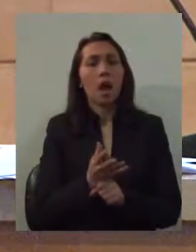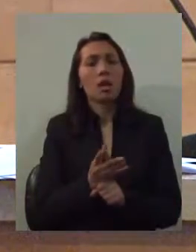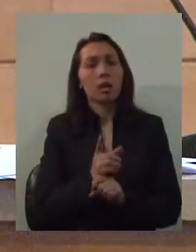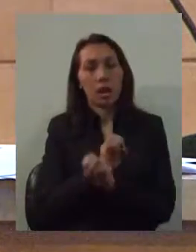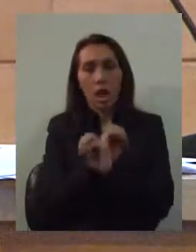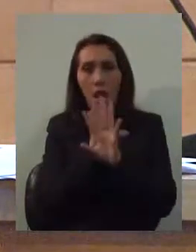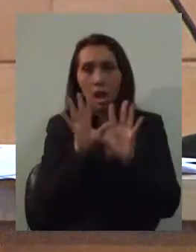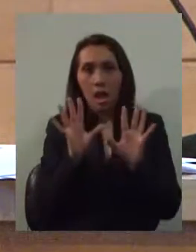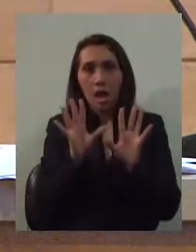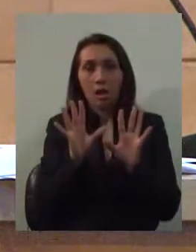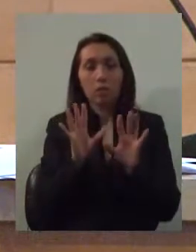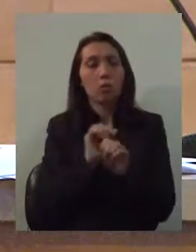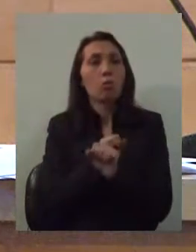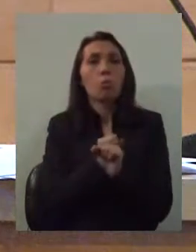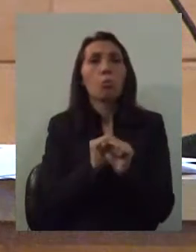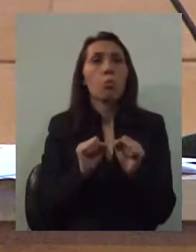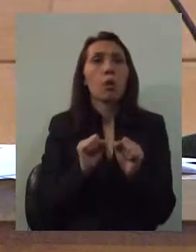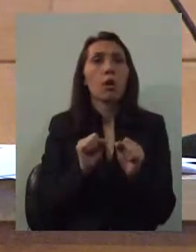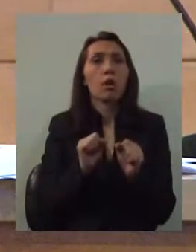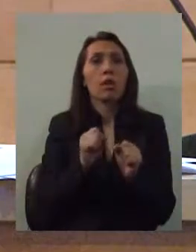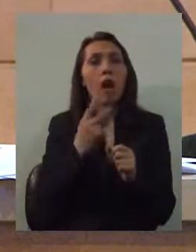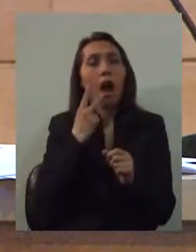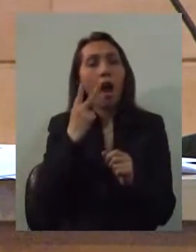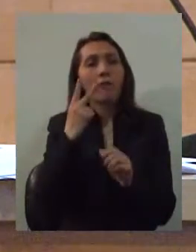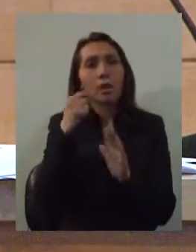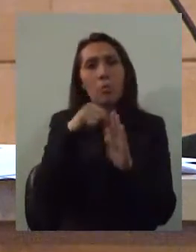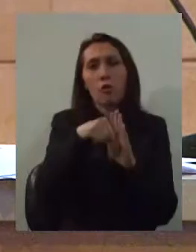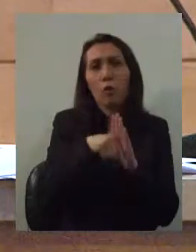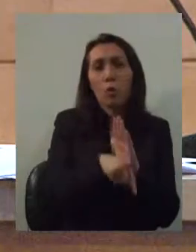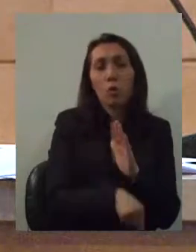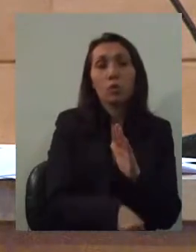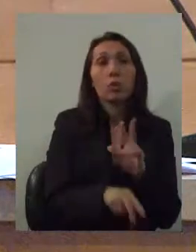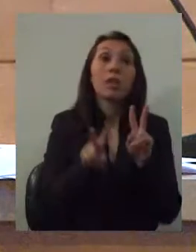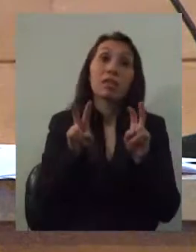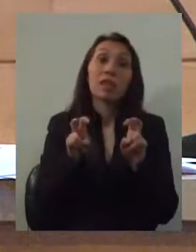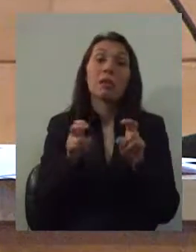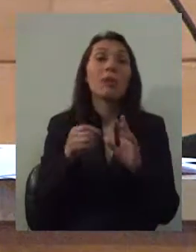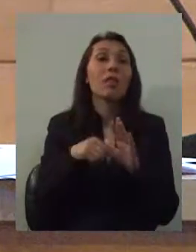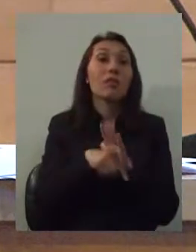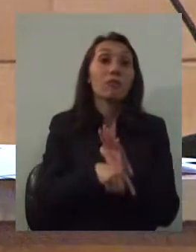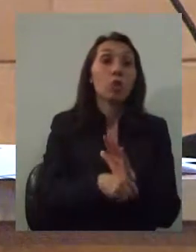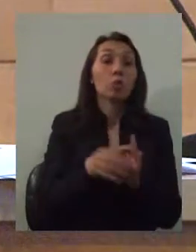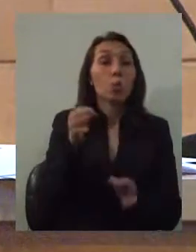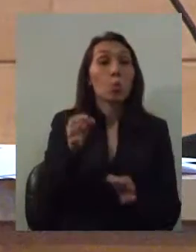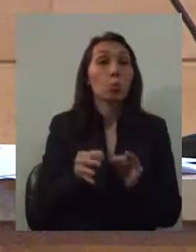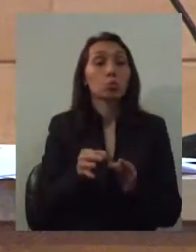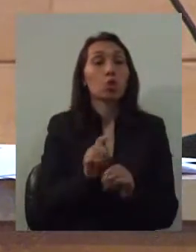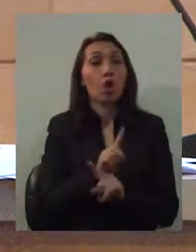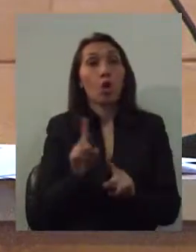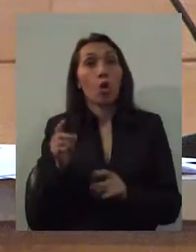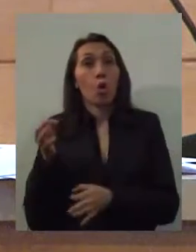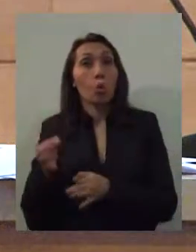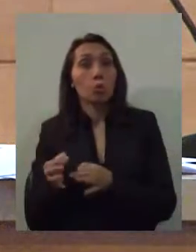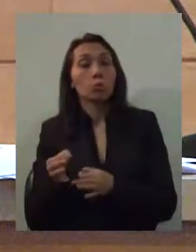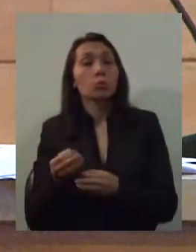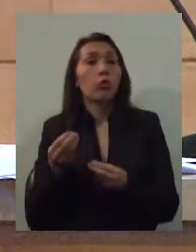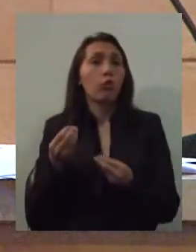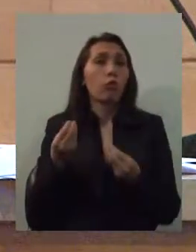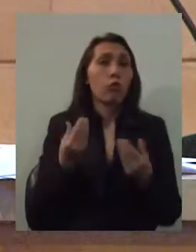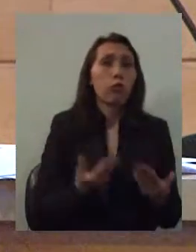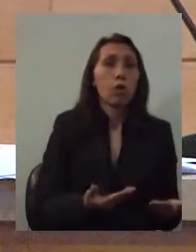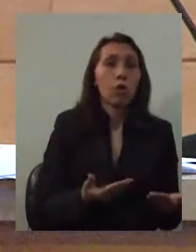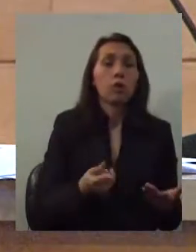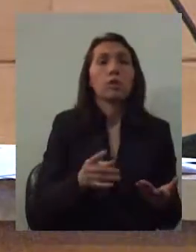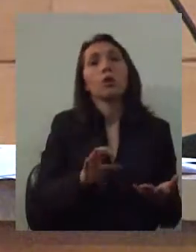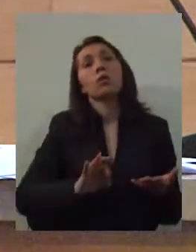claro que no podemos revisar fondos. La materia de fondo, la justicia o la injusticia, la bondad o la